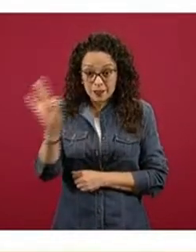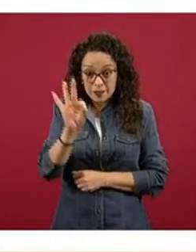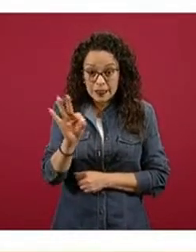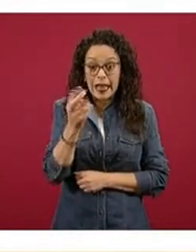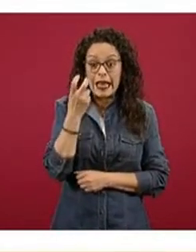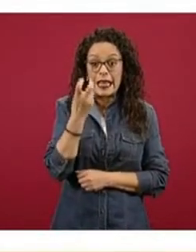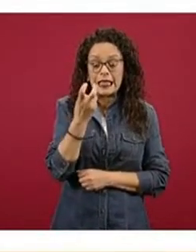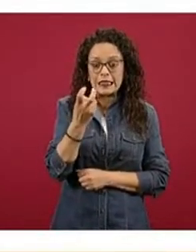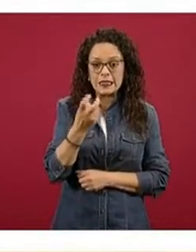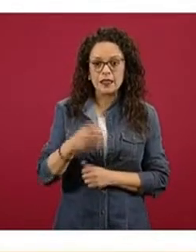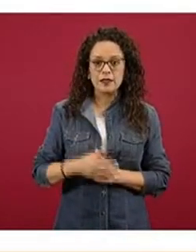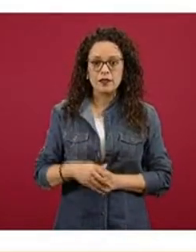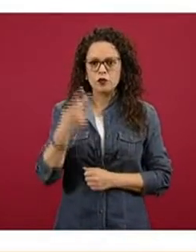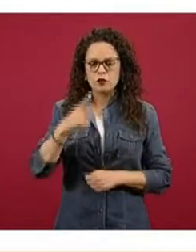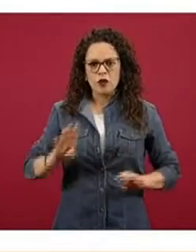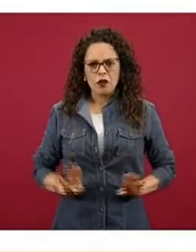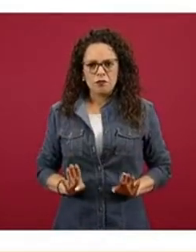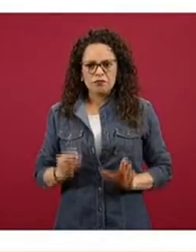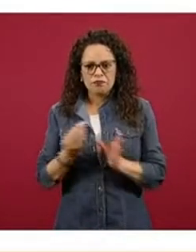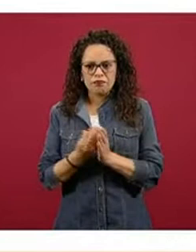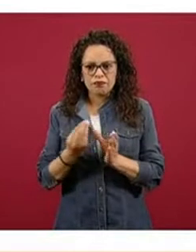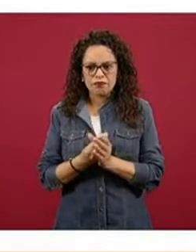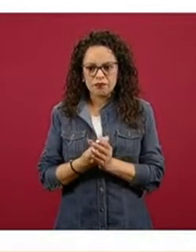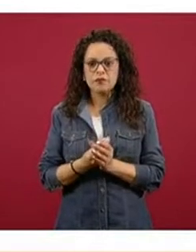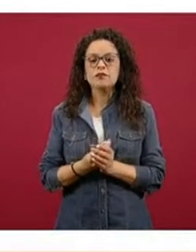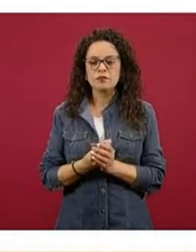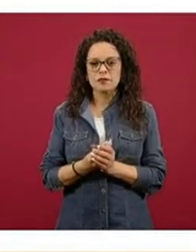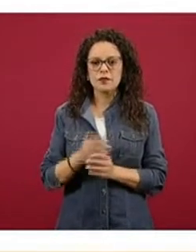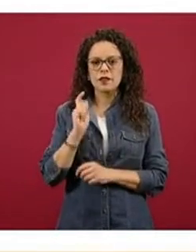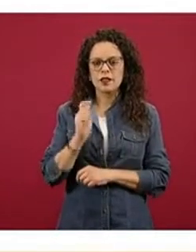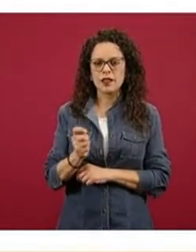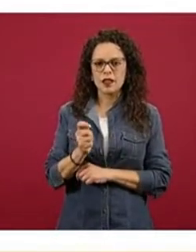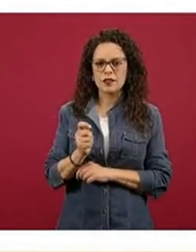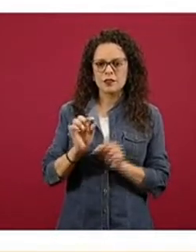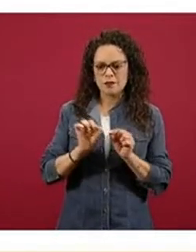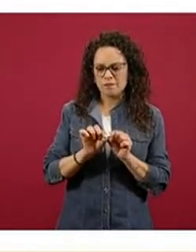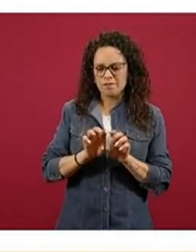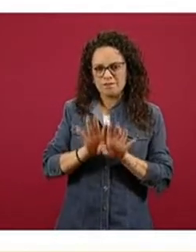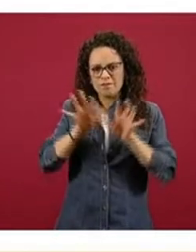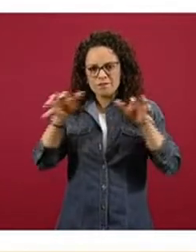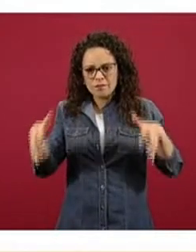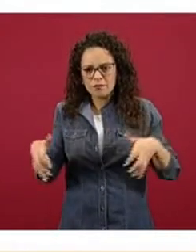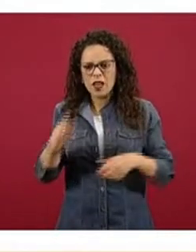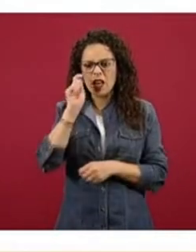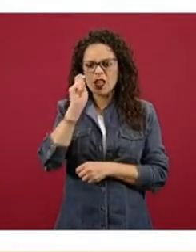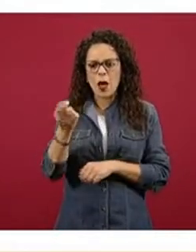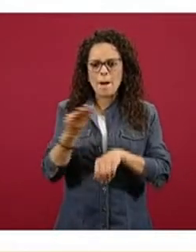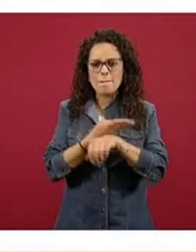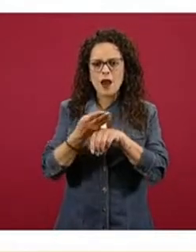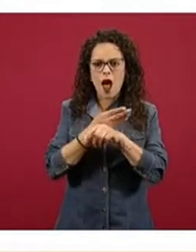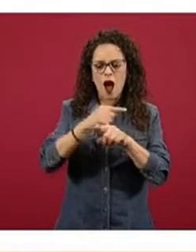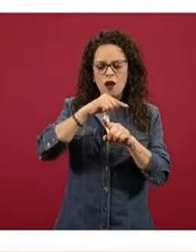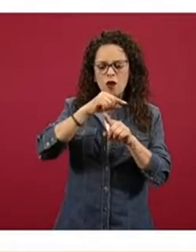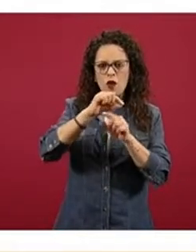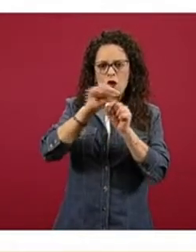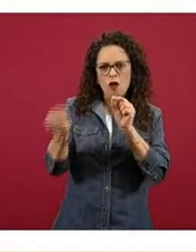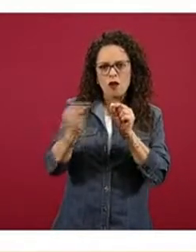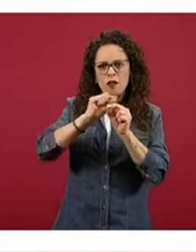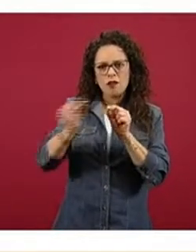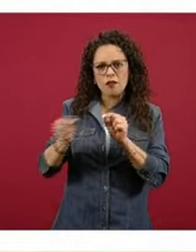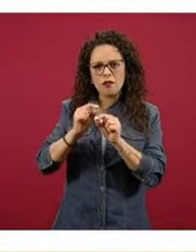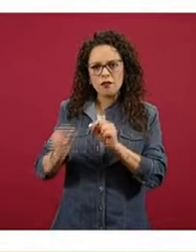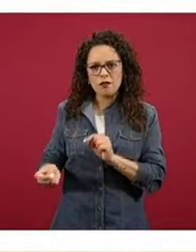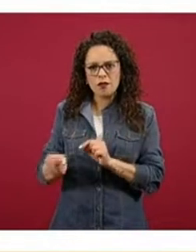mosco que dentro de sus características, en sus patitas, tiene unas líneas blancas como de tipo cebra. Entonces